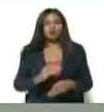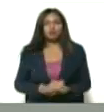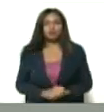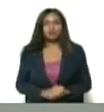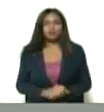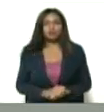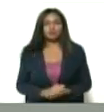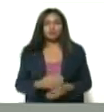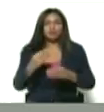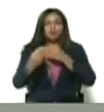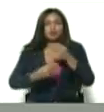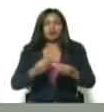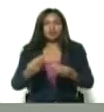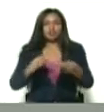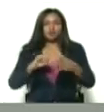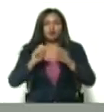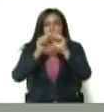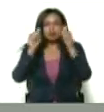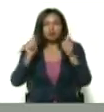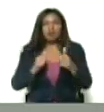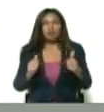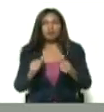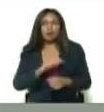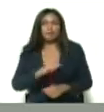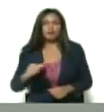haciendo también el sistema privado en